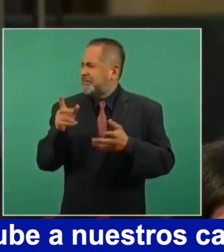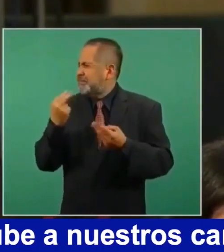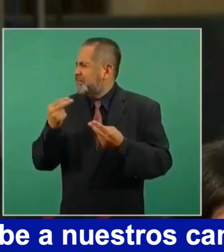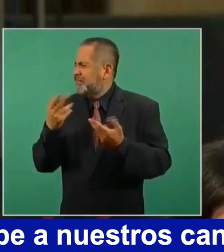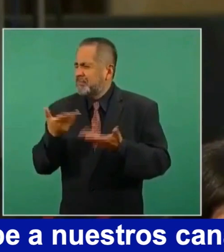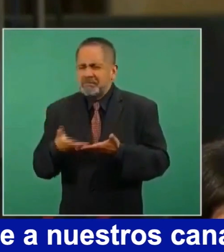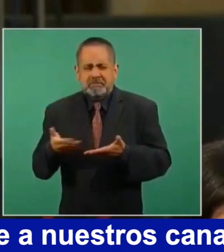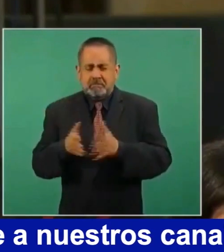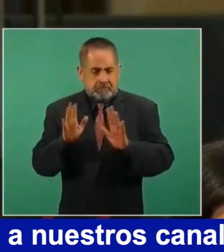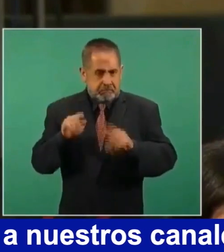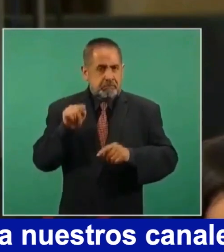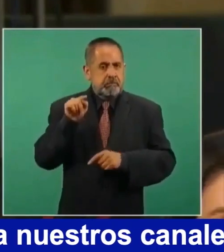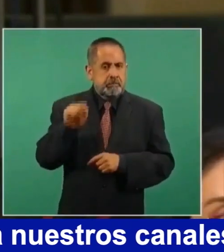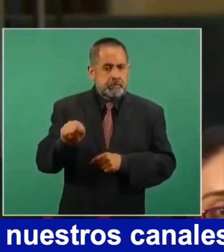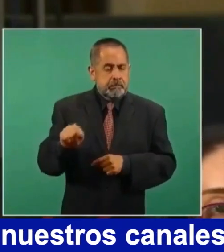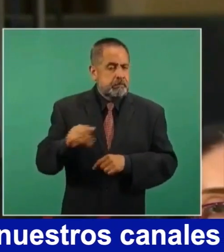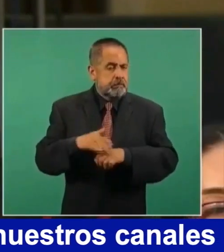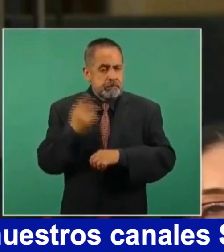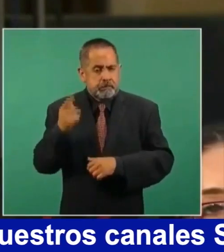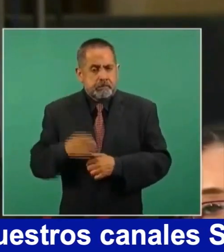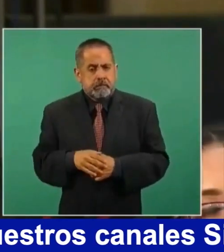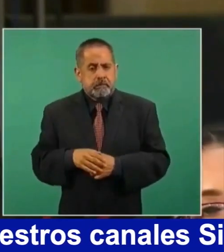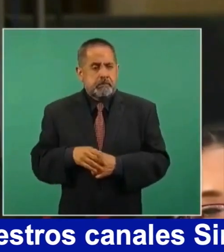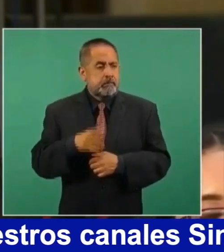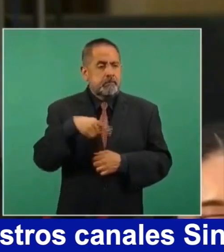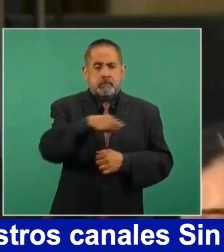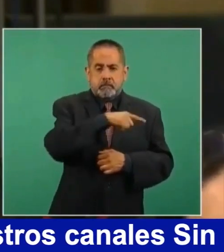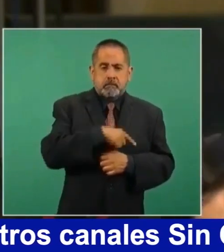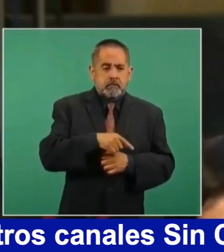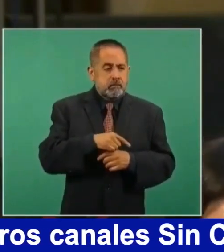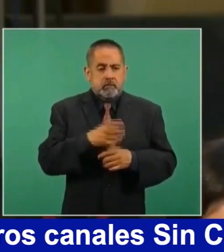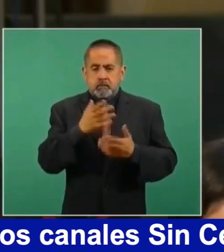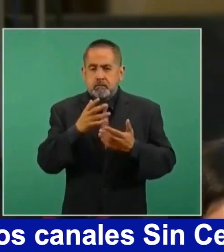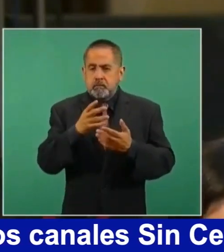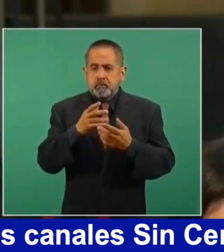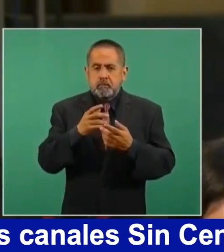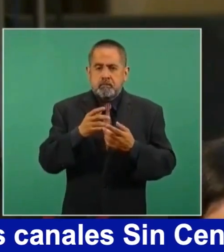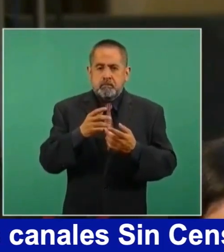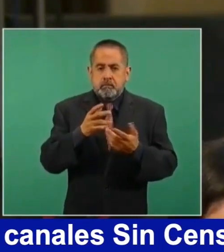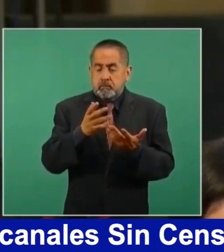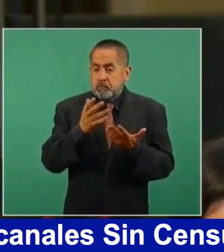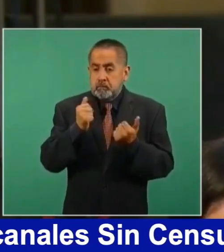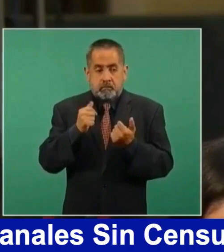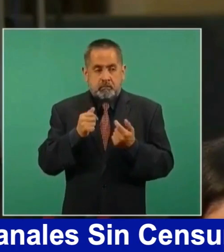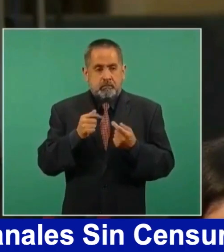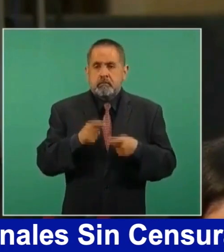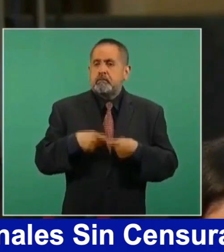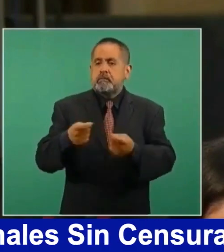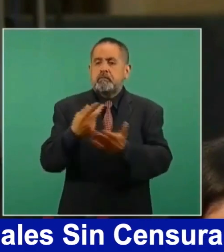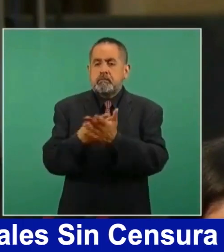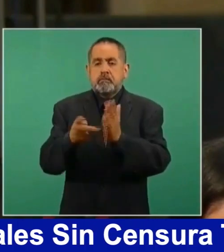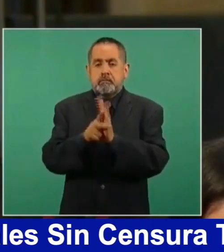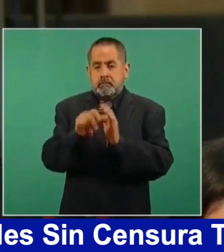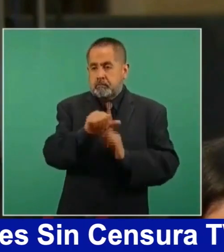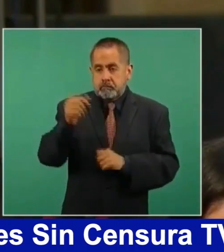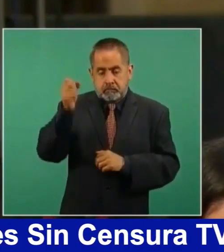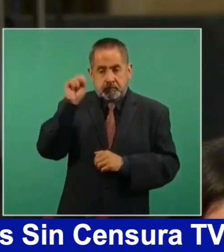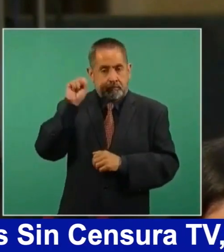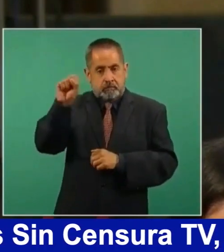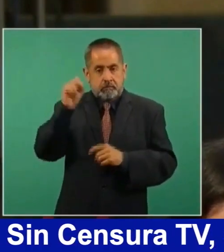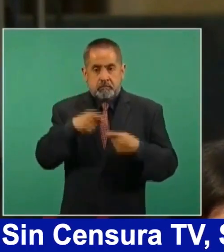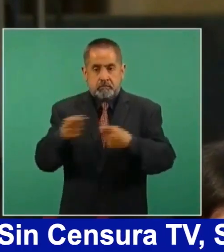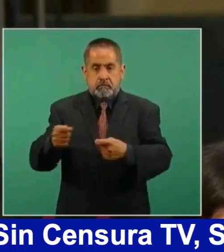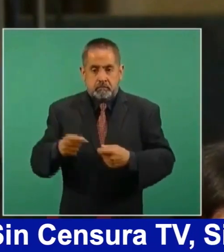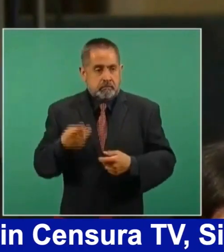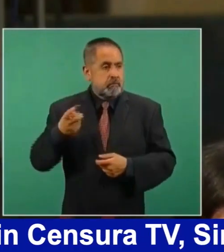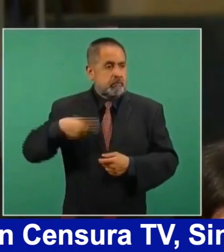ahora, porque no han cubierto ciertas plazas que le pertenecen al sindicato, y entonces hay una